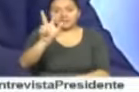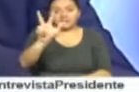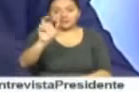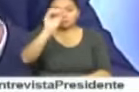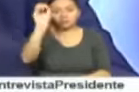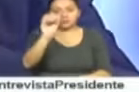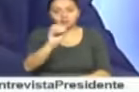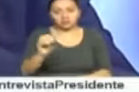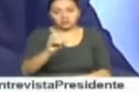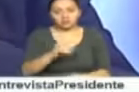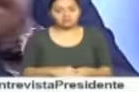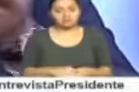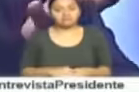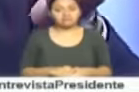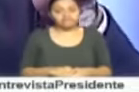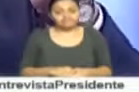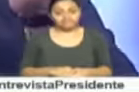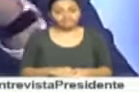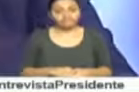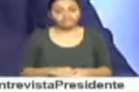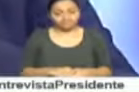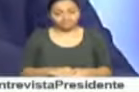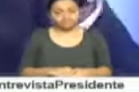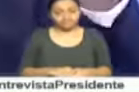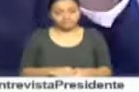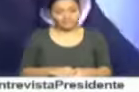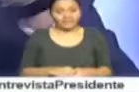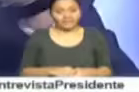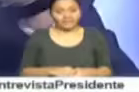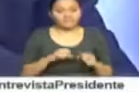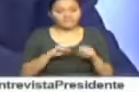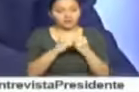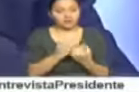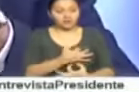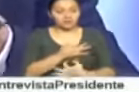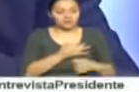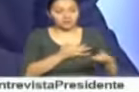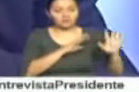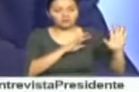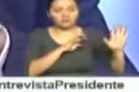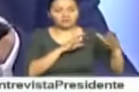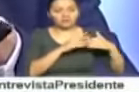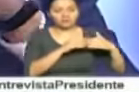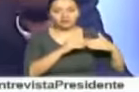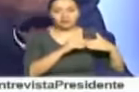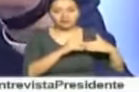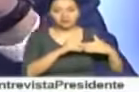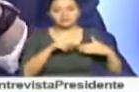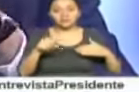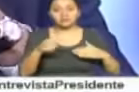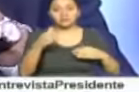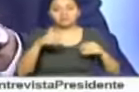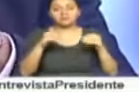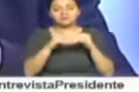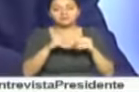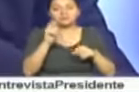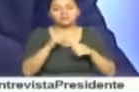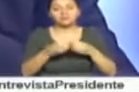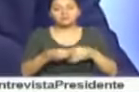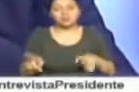$770, 23% de descuento. El sector civil recibiría casi $900, más de $900. Incluso le están predicando ahí al